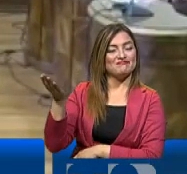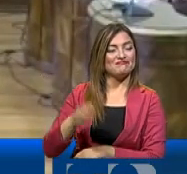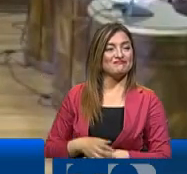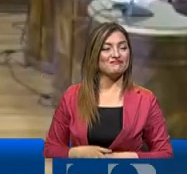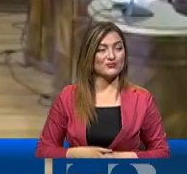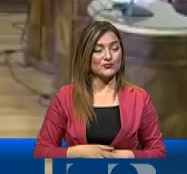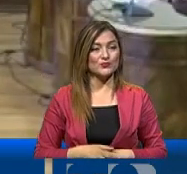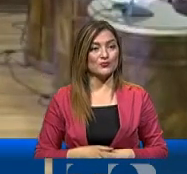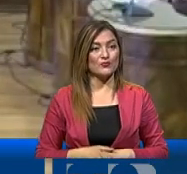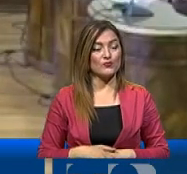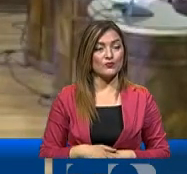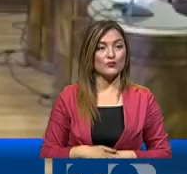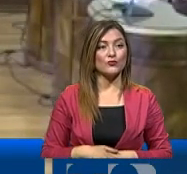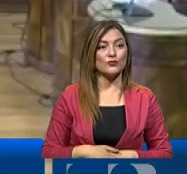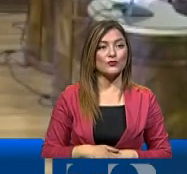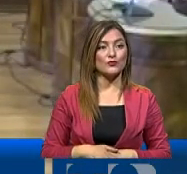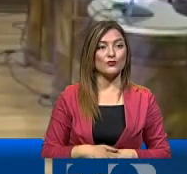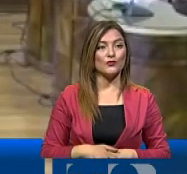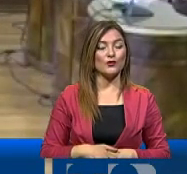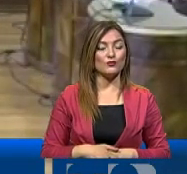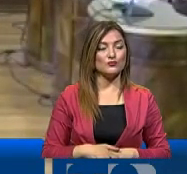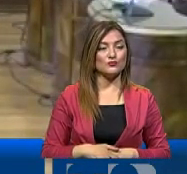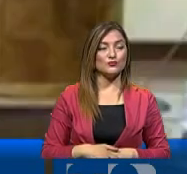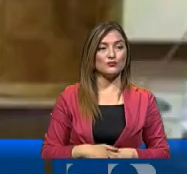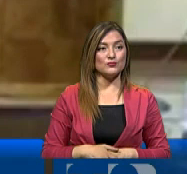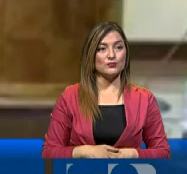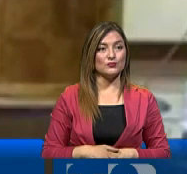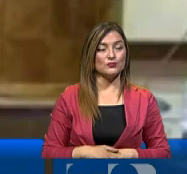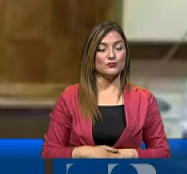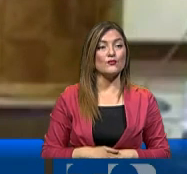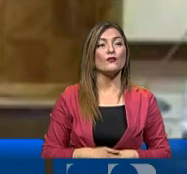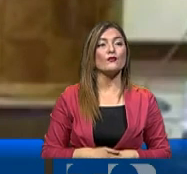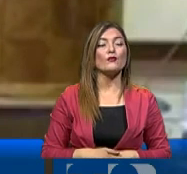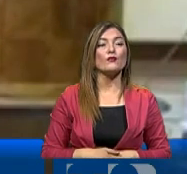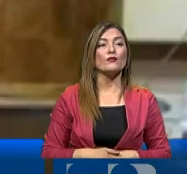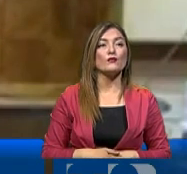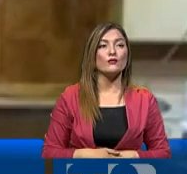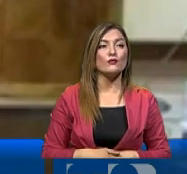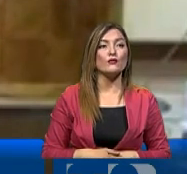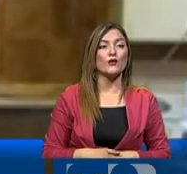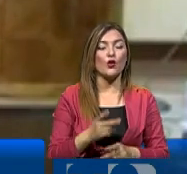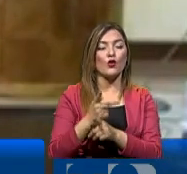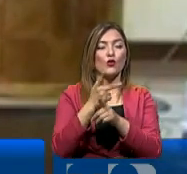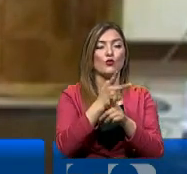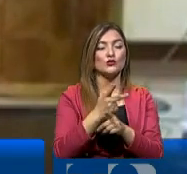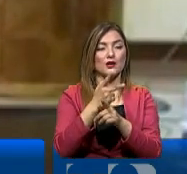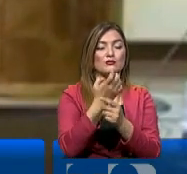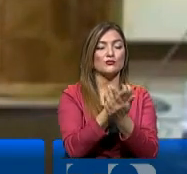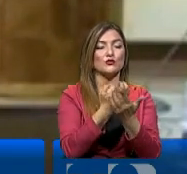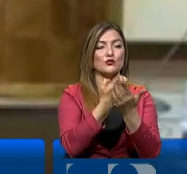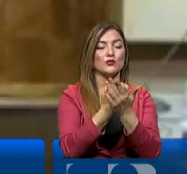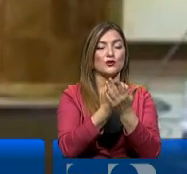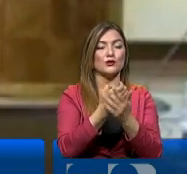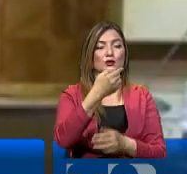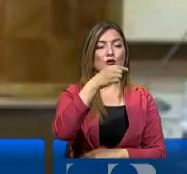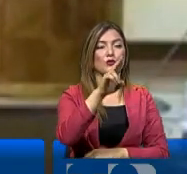sala dentro de este punto que se tenía que tratar. El señor concejal economista Andrés Guarderas,